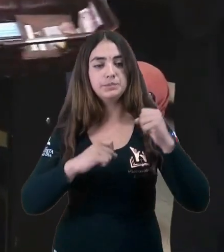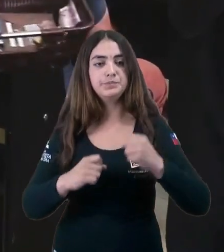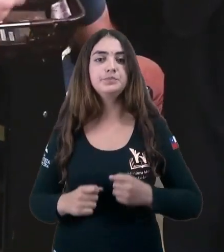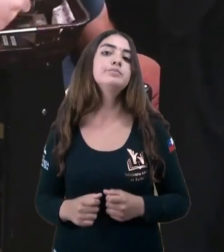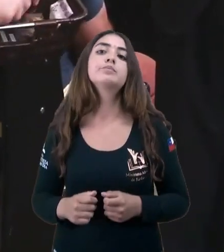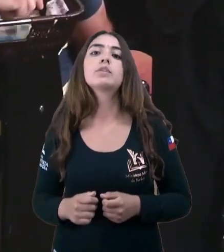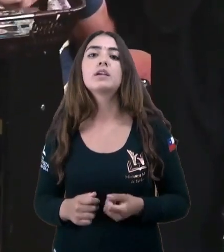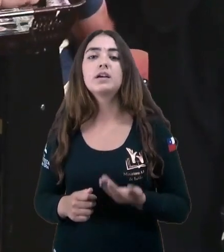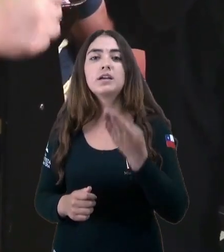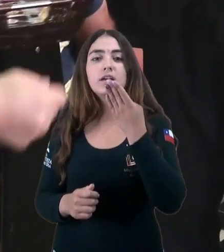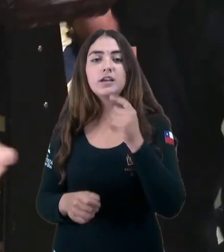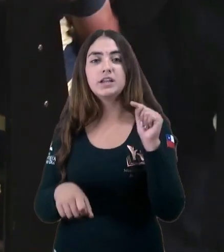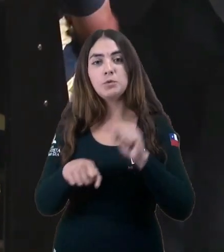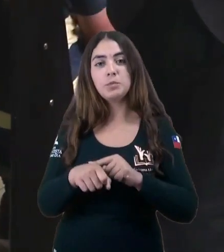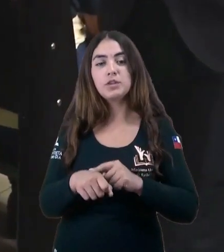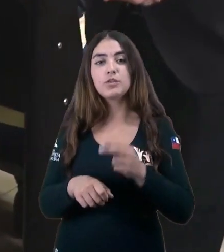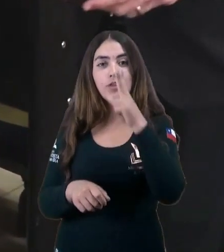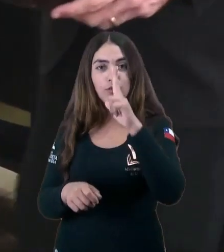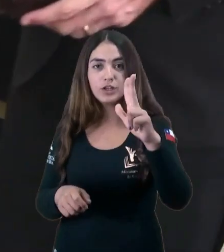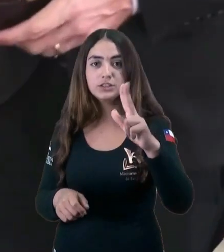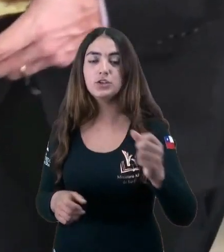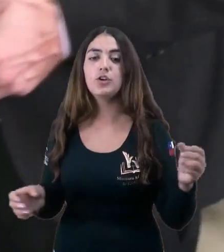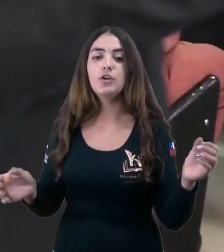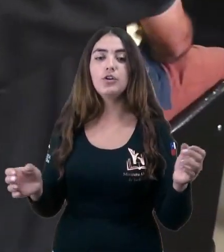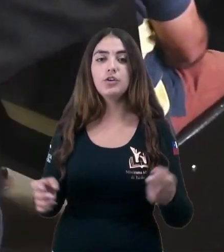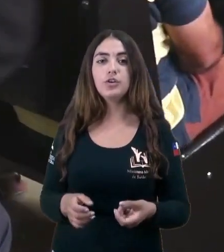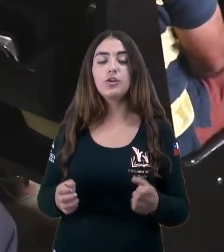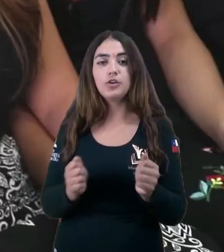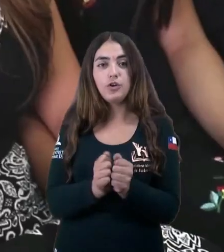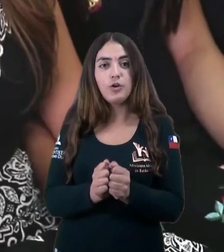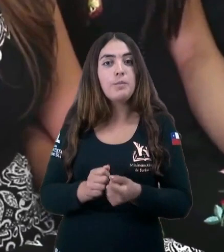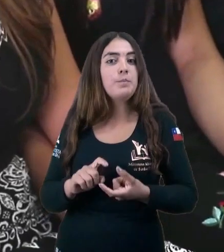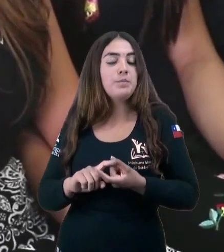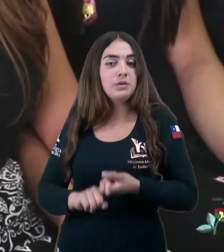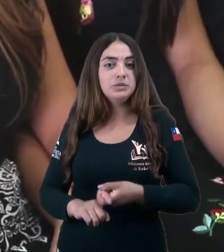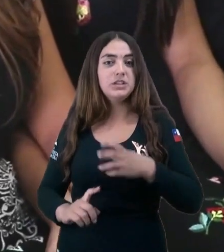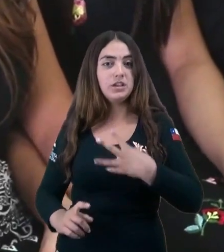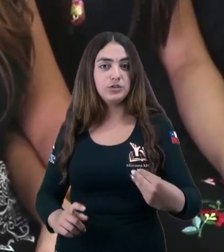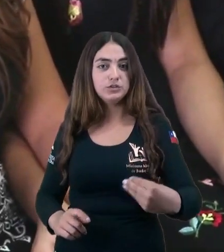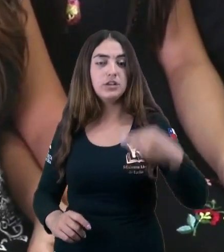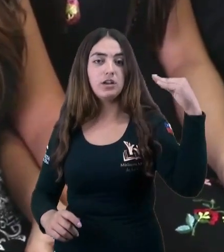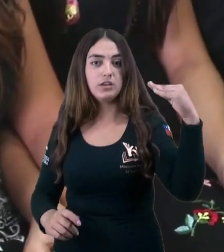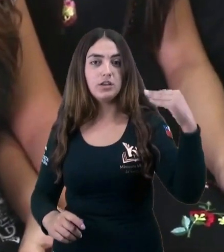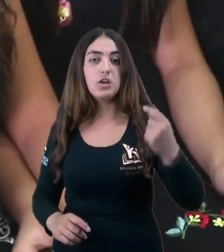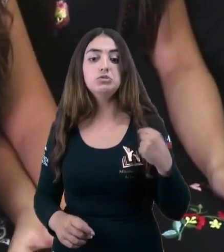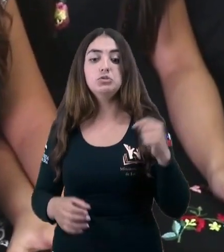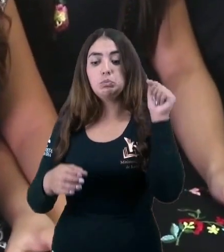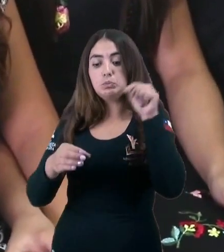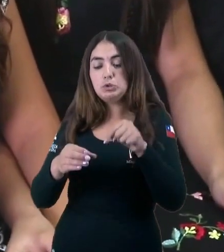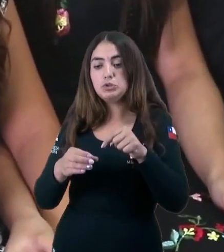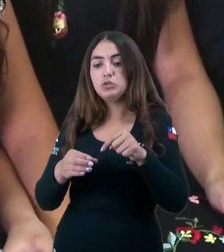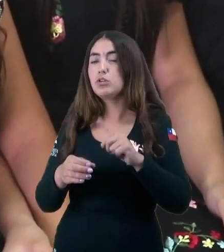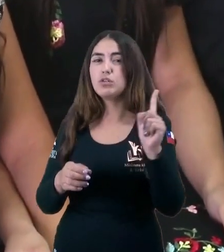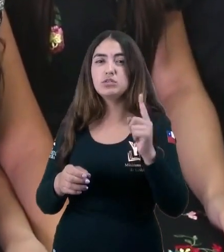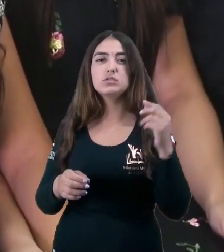En el momento de adoración en la iglesia, junto a mi esposa y a mis hijos ya crecidos, yo pongo dentro del sobre no